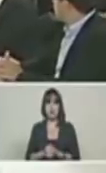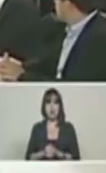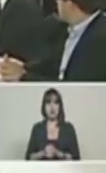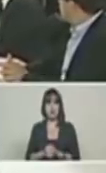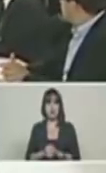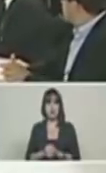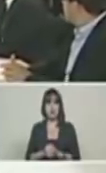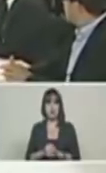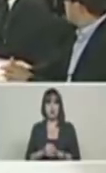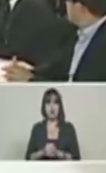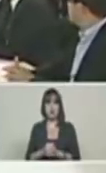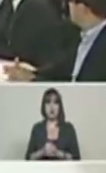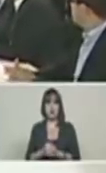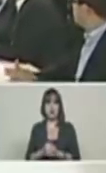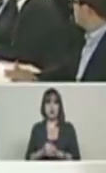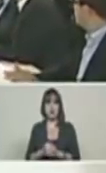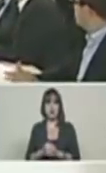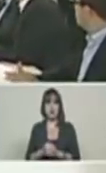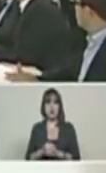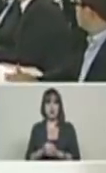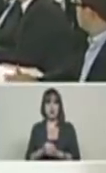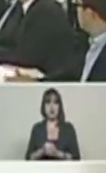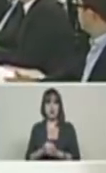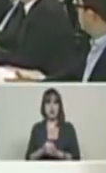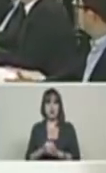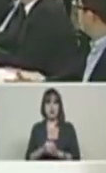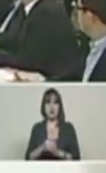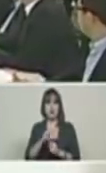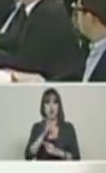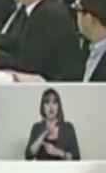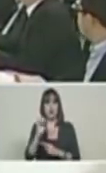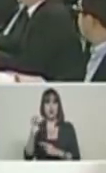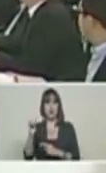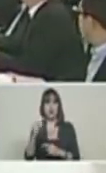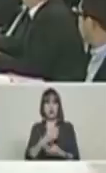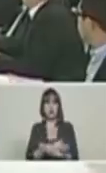dólares, tome. 400 millones de dólares.